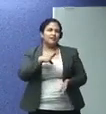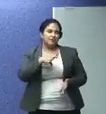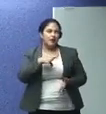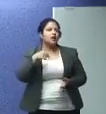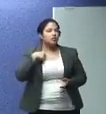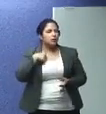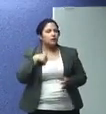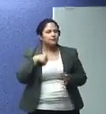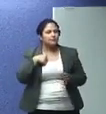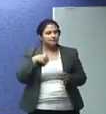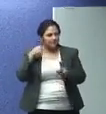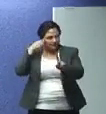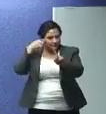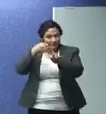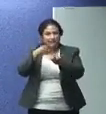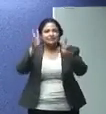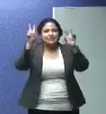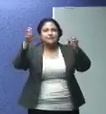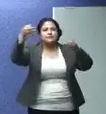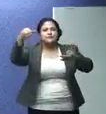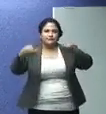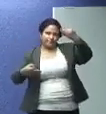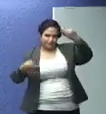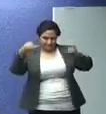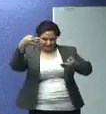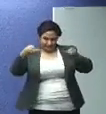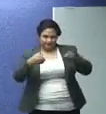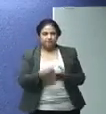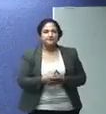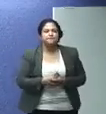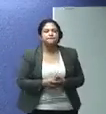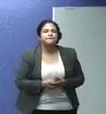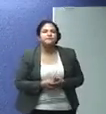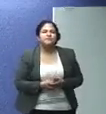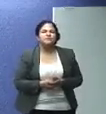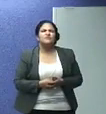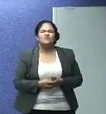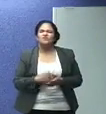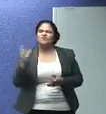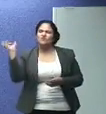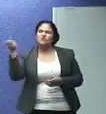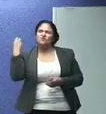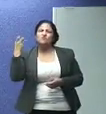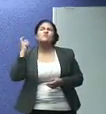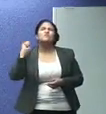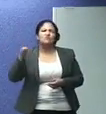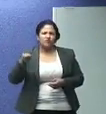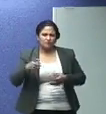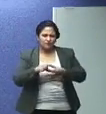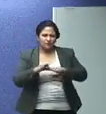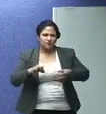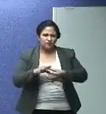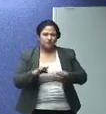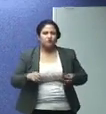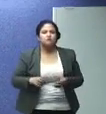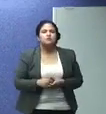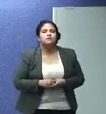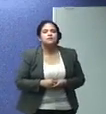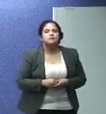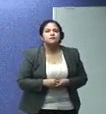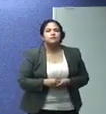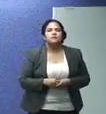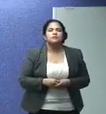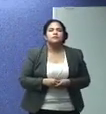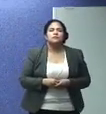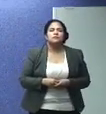enfocar más desde el punto de vista jurídico. ¿Y qué es lo que establece la Convención? La Convención toma y